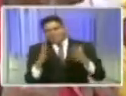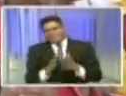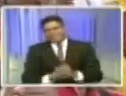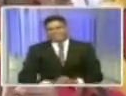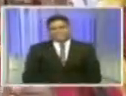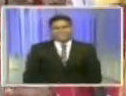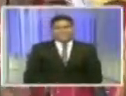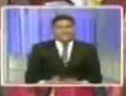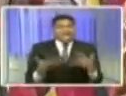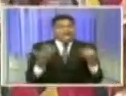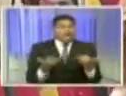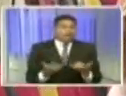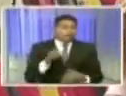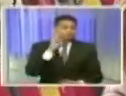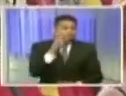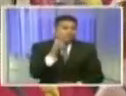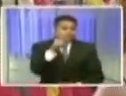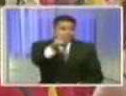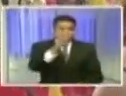Ahora, fíjense ustedes.